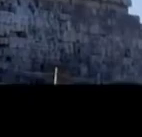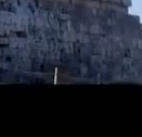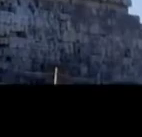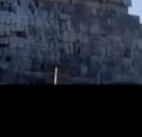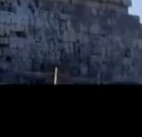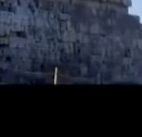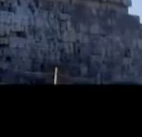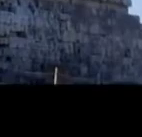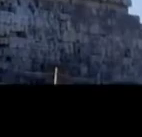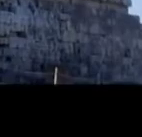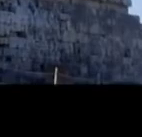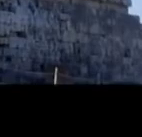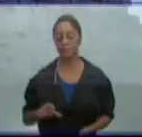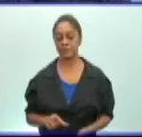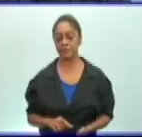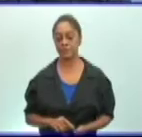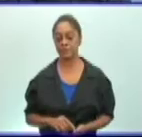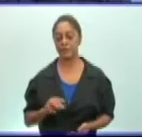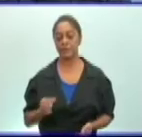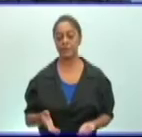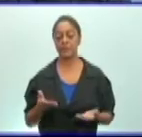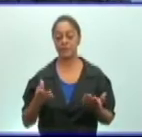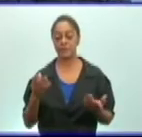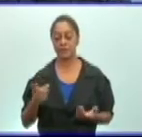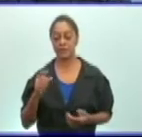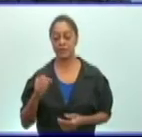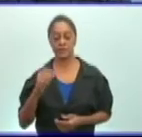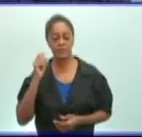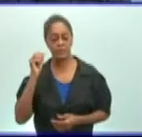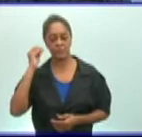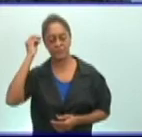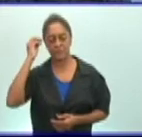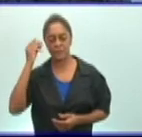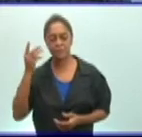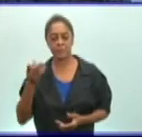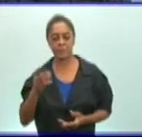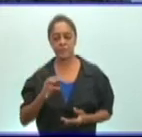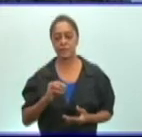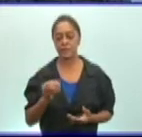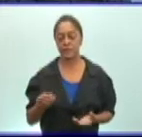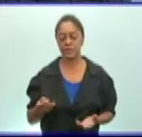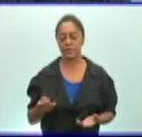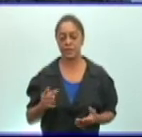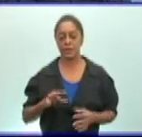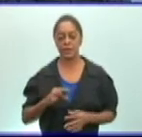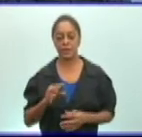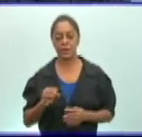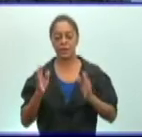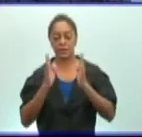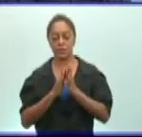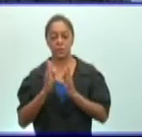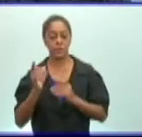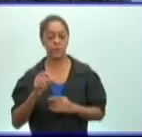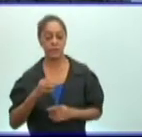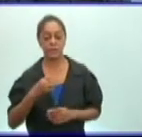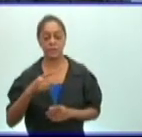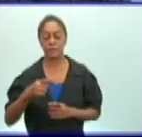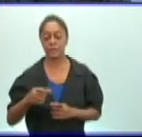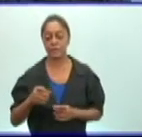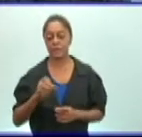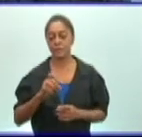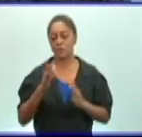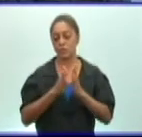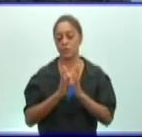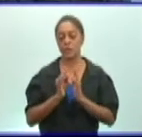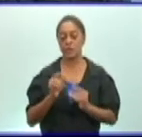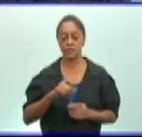El desarrollo de la intuición griega, la superstición de los griegos en torno a los dioses, trascendió el mero orden religioso